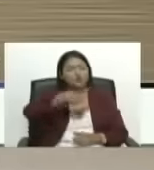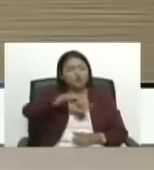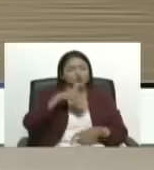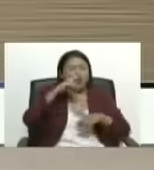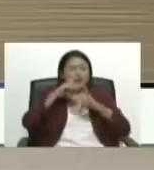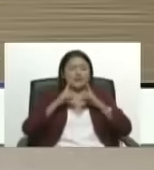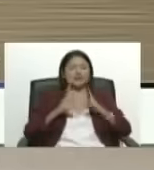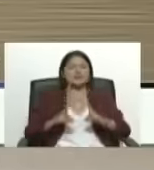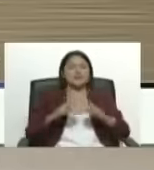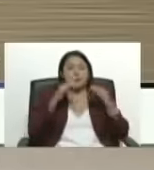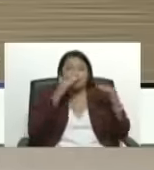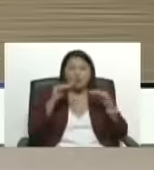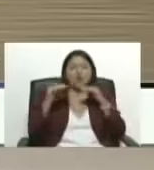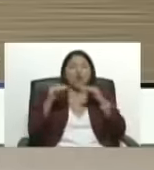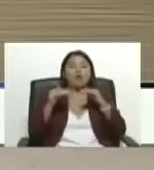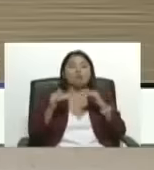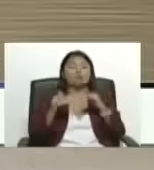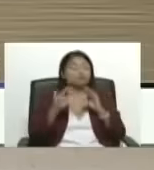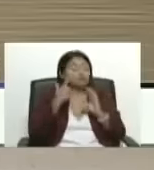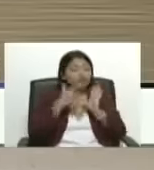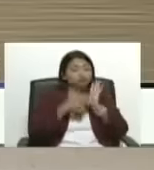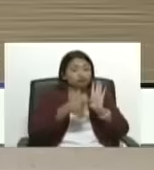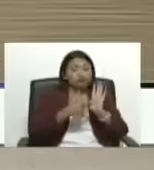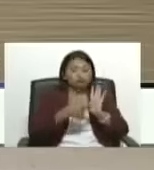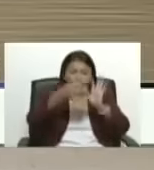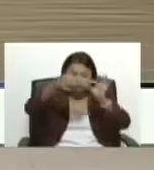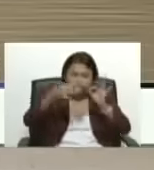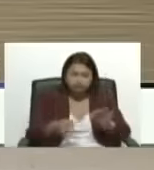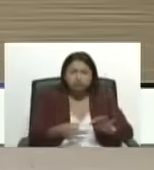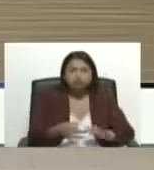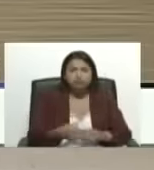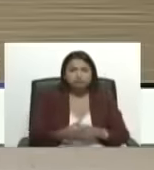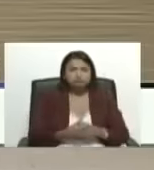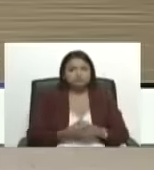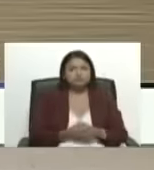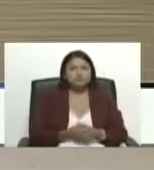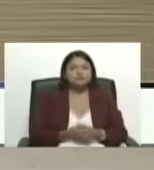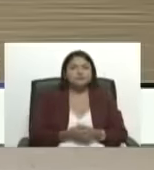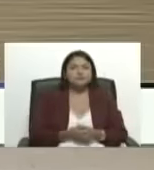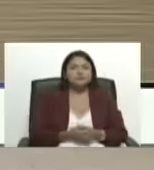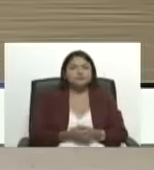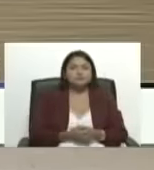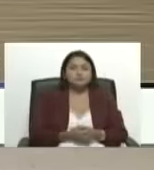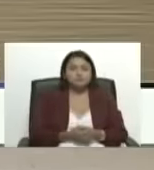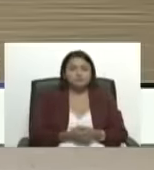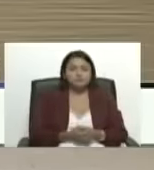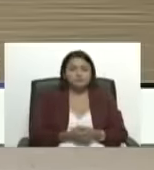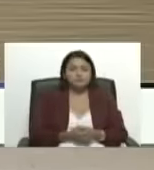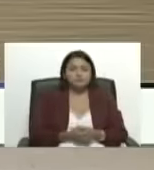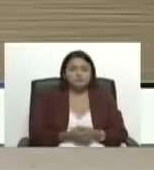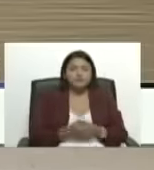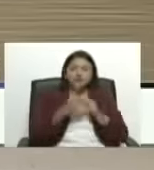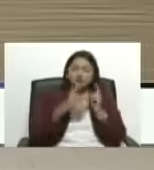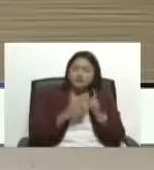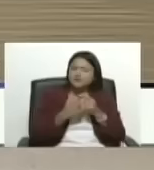dignidad lo que estamos haciendo valer y defendiendo acá. Así